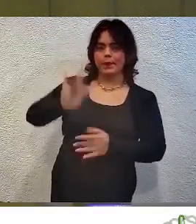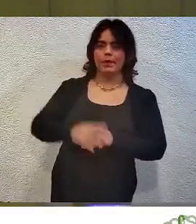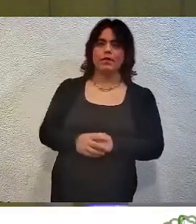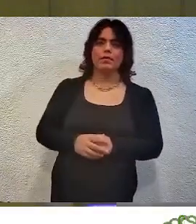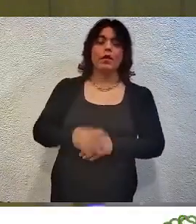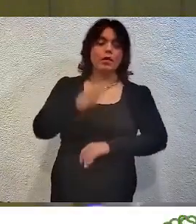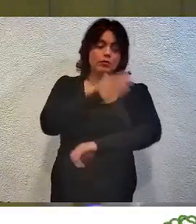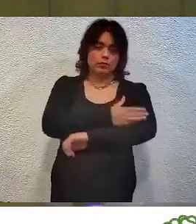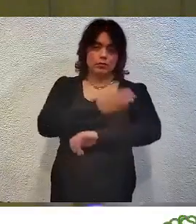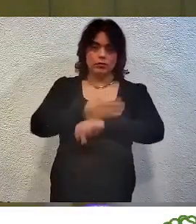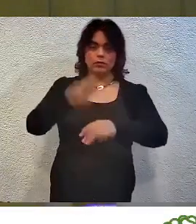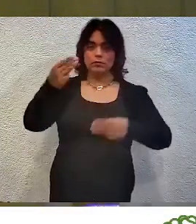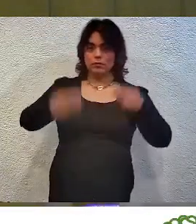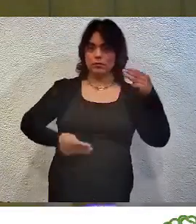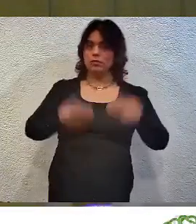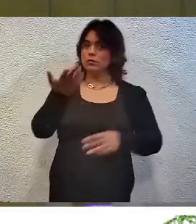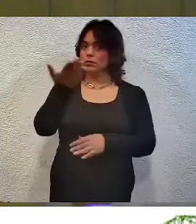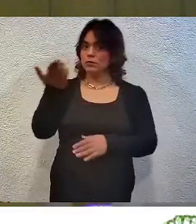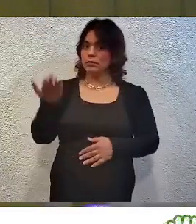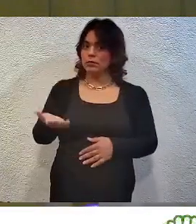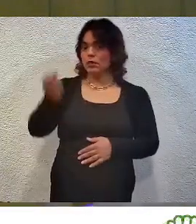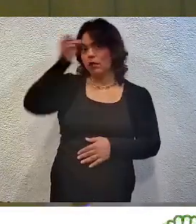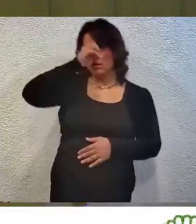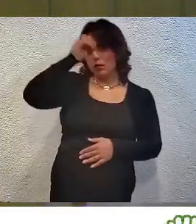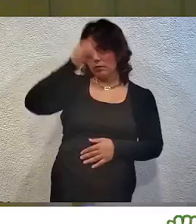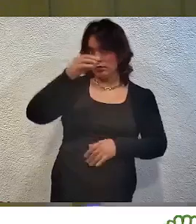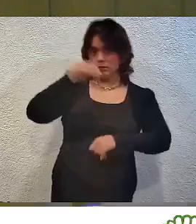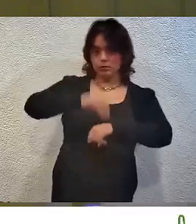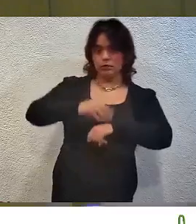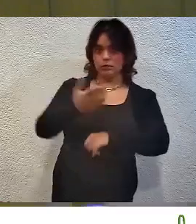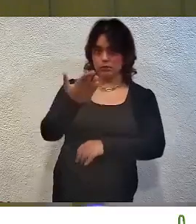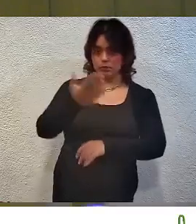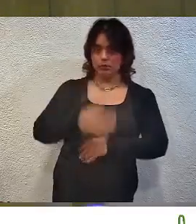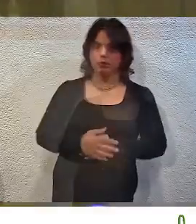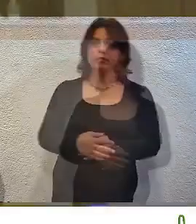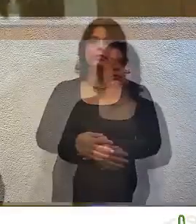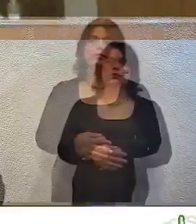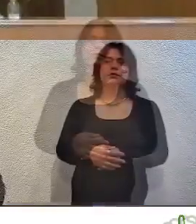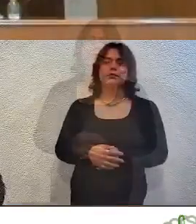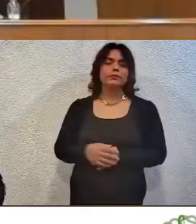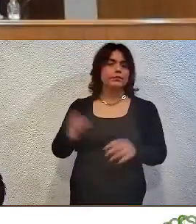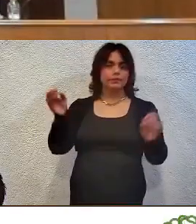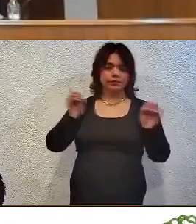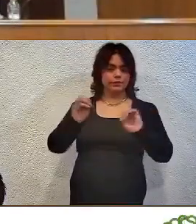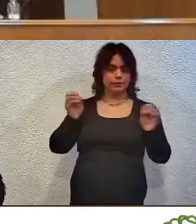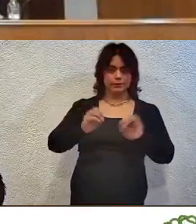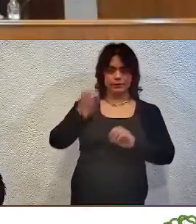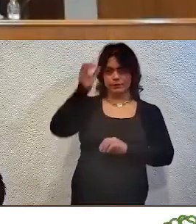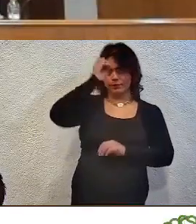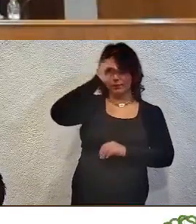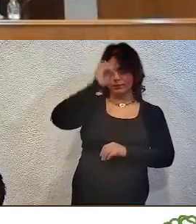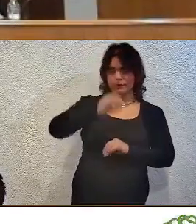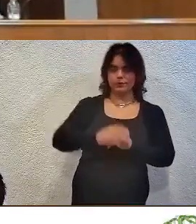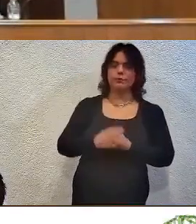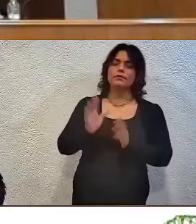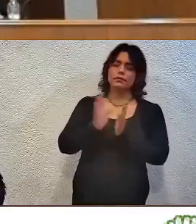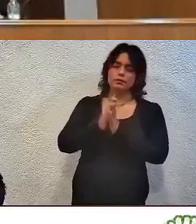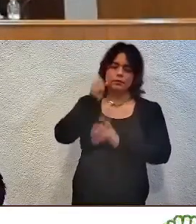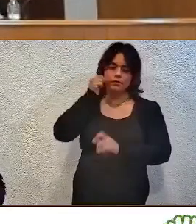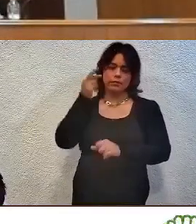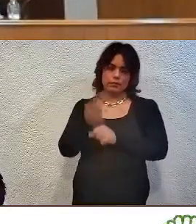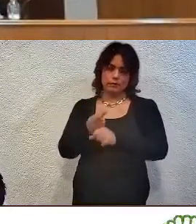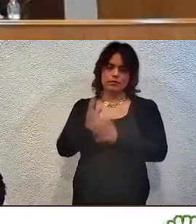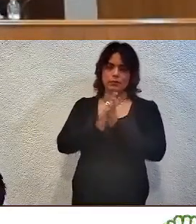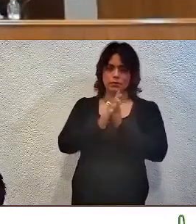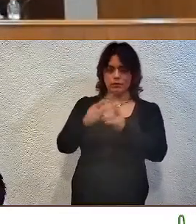Compañeros magistrados, está a nuestra consideración el proyecto del que se ha dado cuenta. No habiendo comentarios al respecto, secretario, tome la votación,